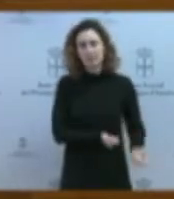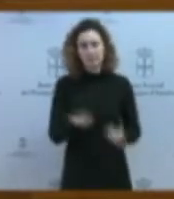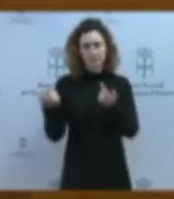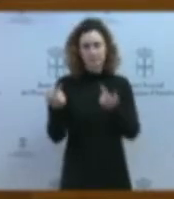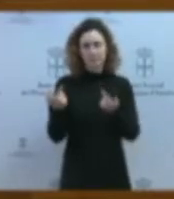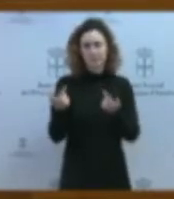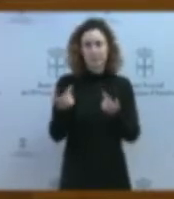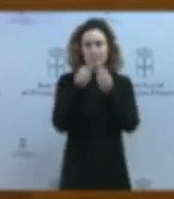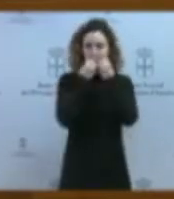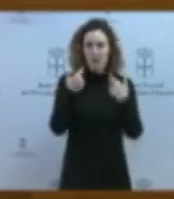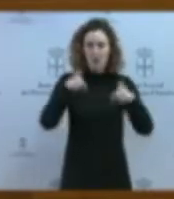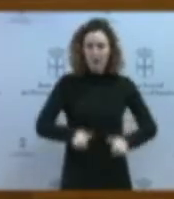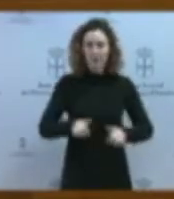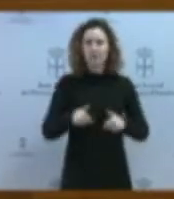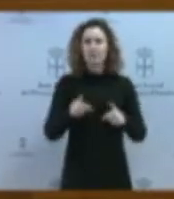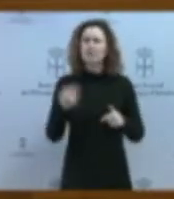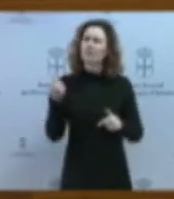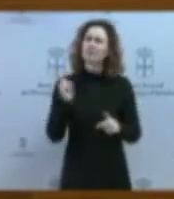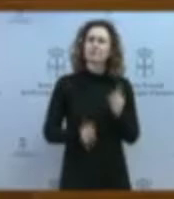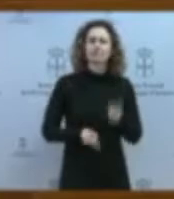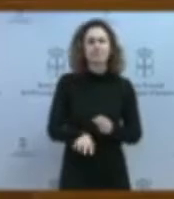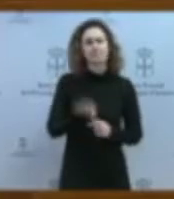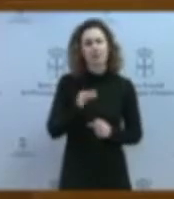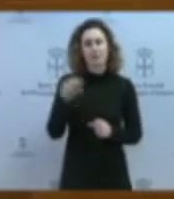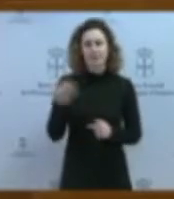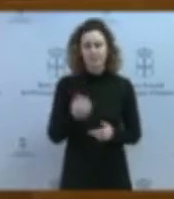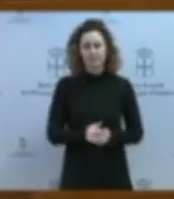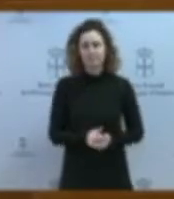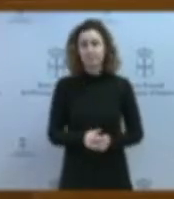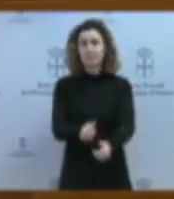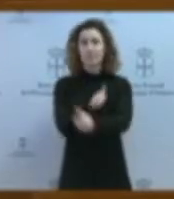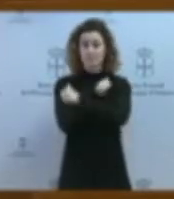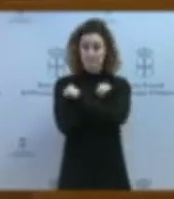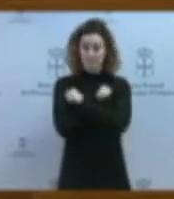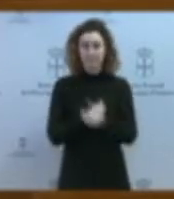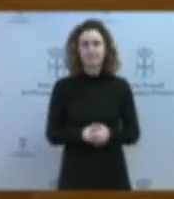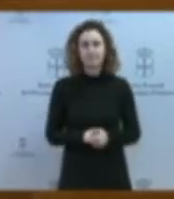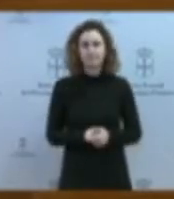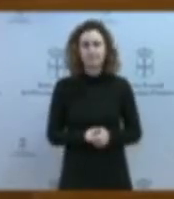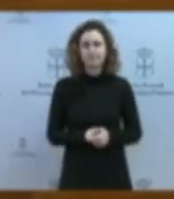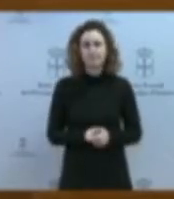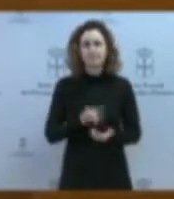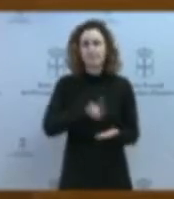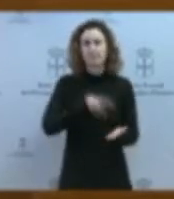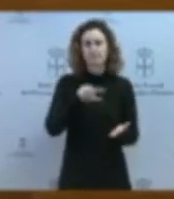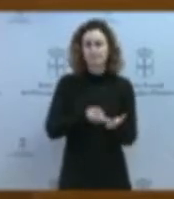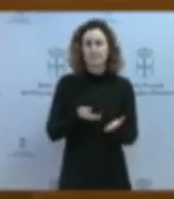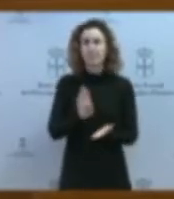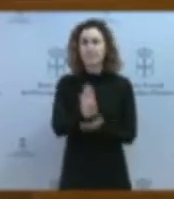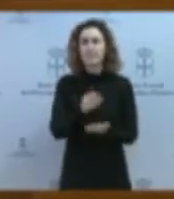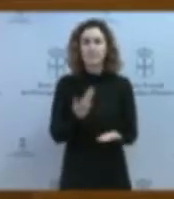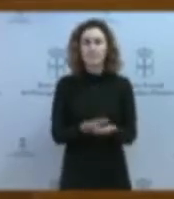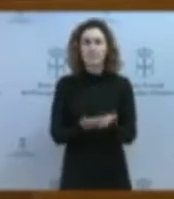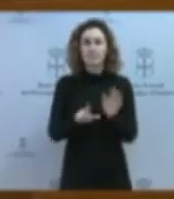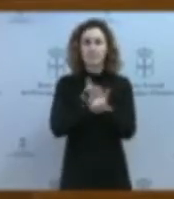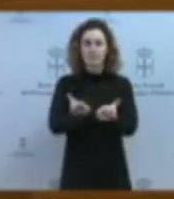Y siento mucho, y yo espero, y lo voy a decir, ya saben que esta metodología de presentación de PNLs a mí no me gusta, porque después van a hablar todos ustedes, yo no voy a